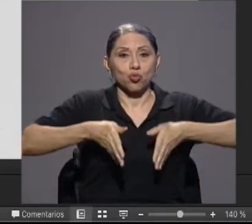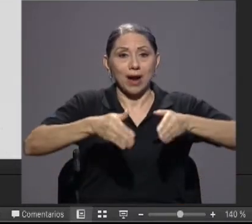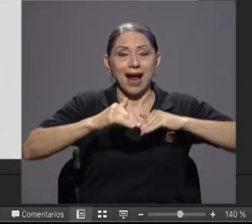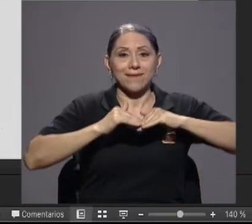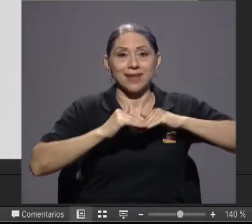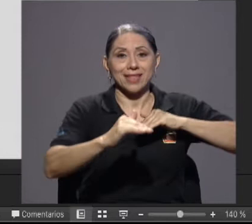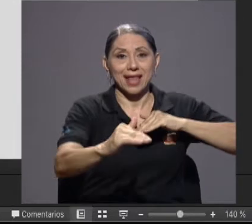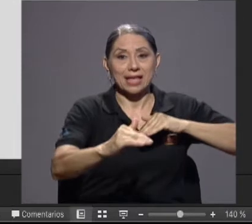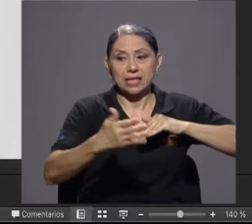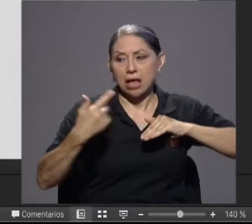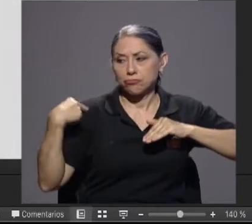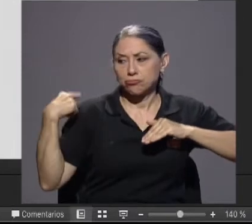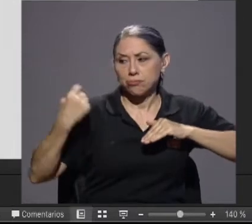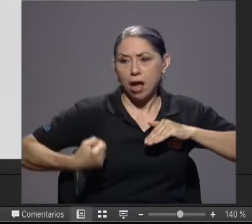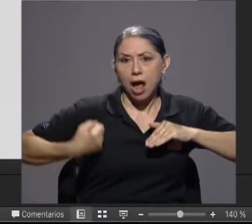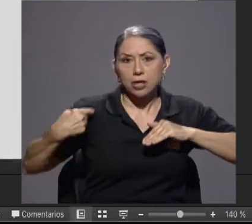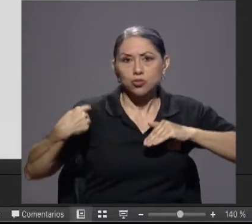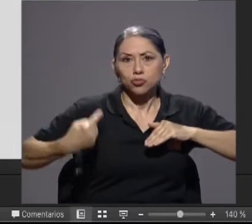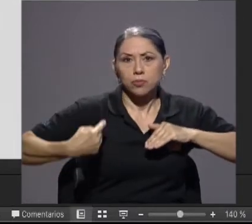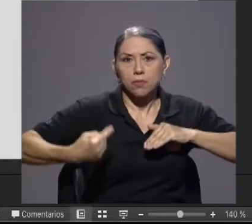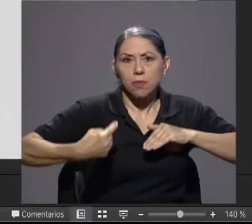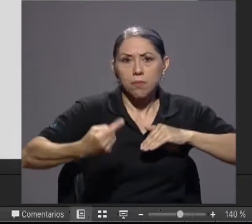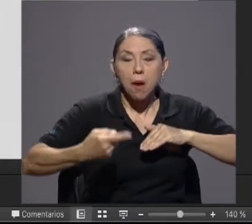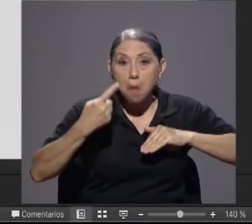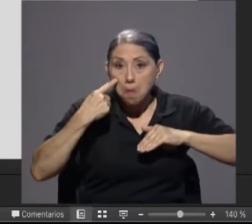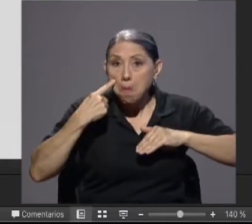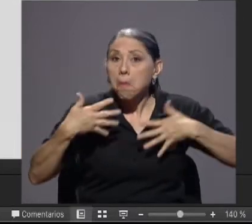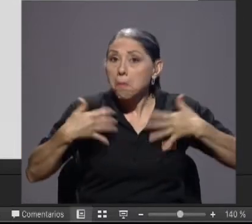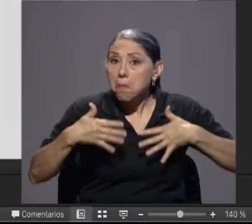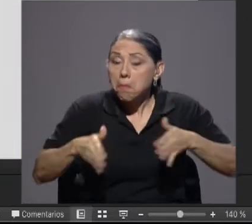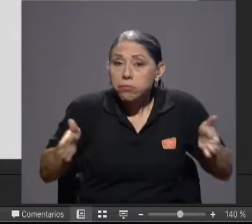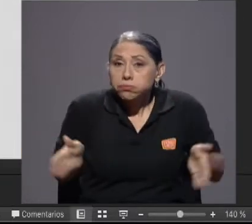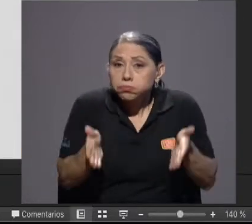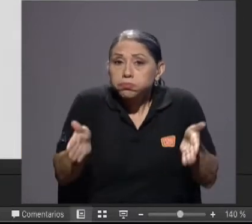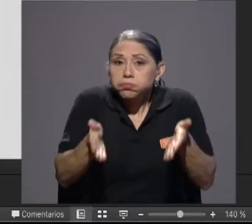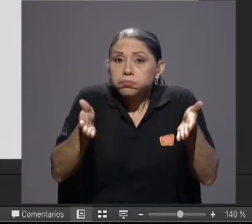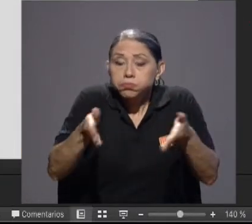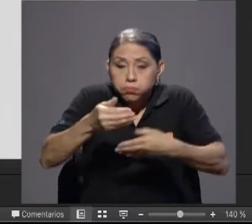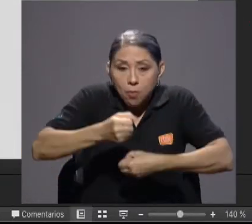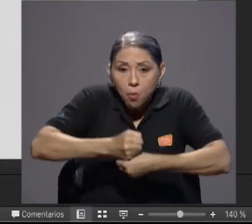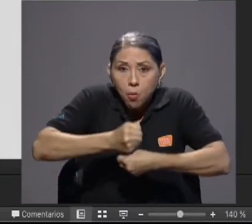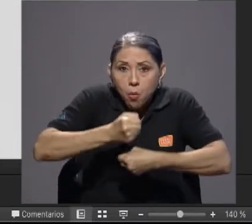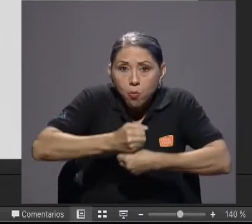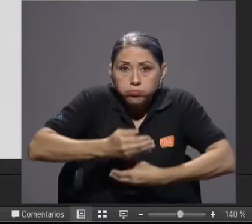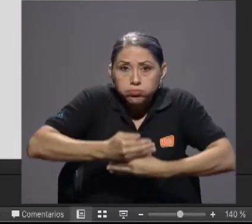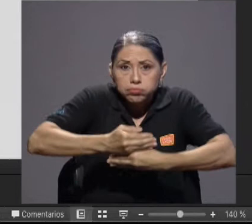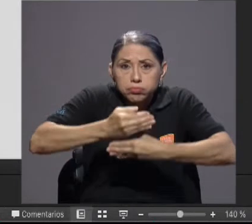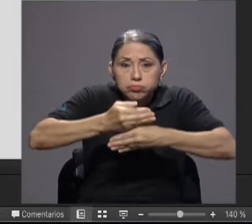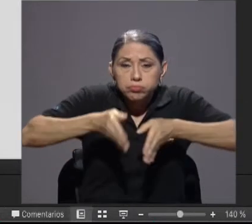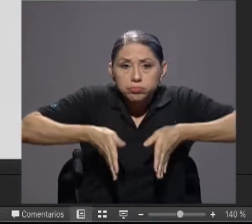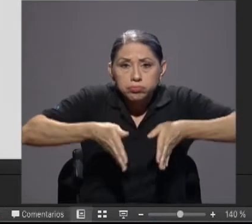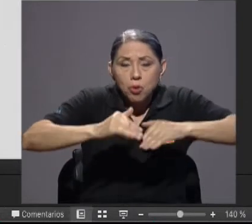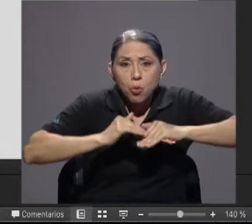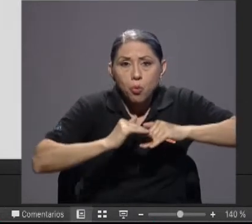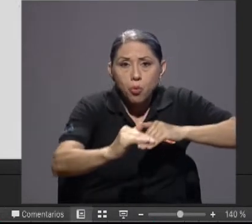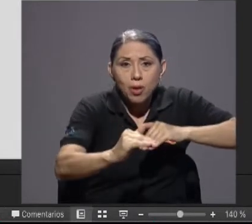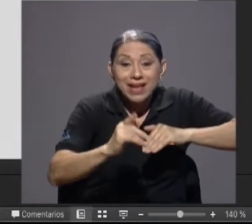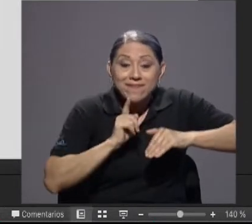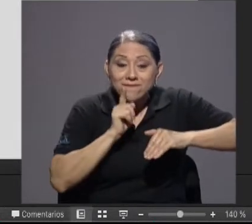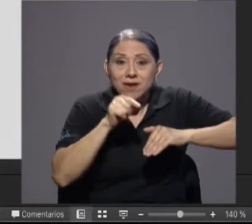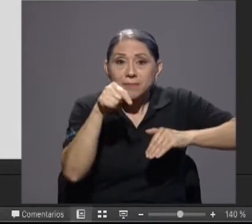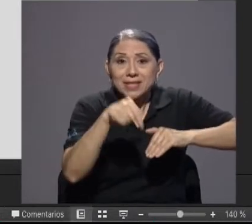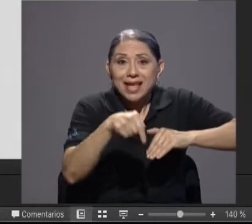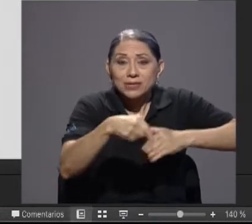en estos años un gran impulso en la construcción de obras, estas son obras que habían sido potenciadas